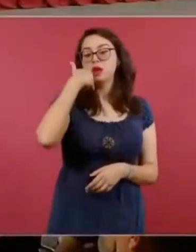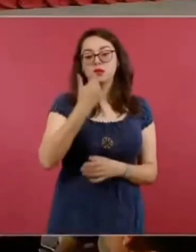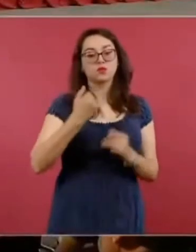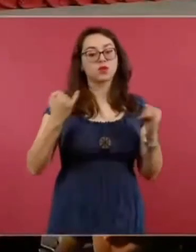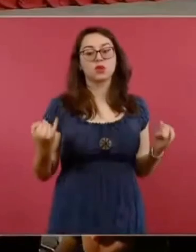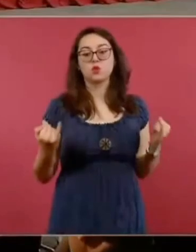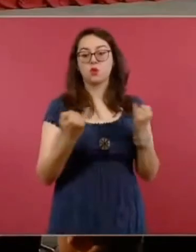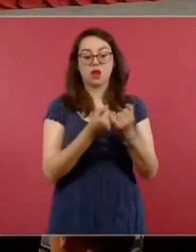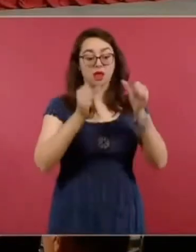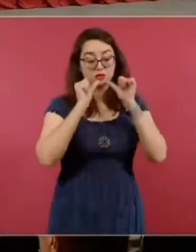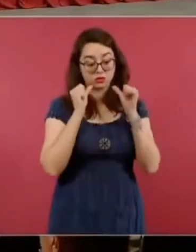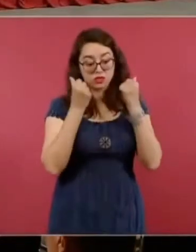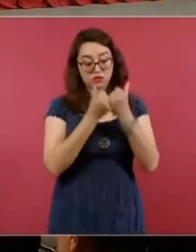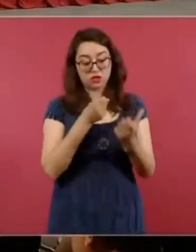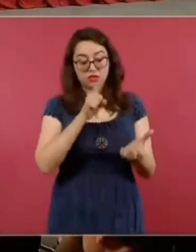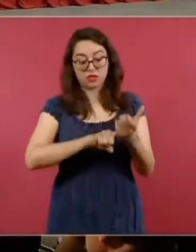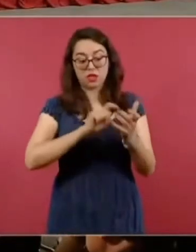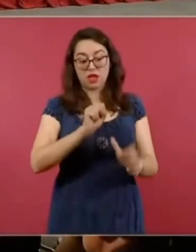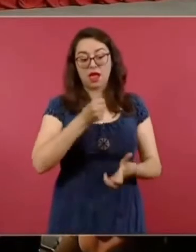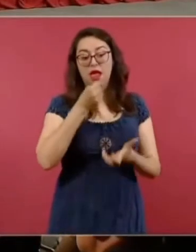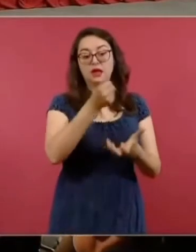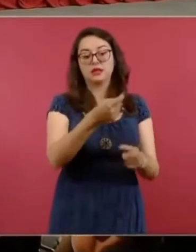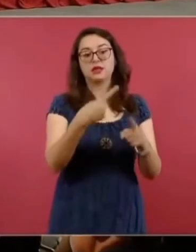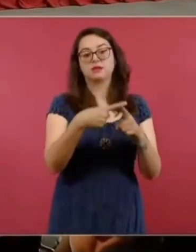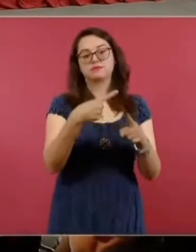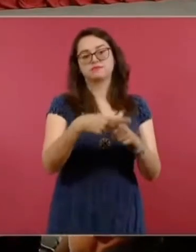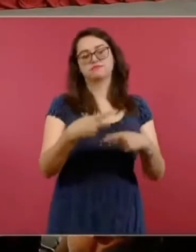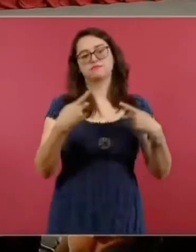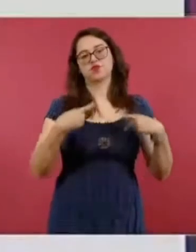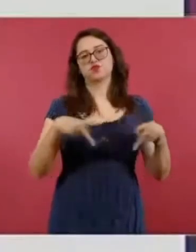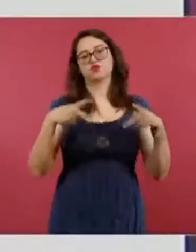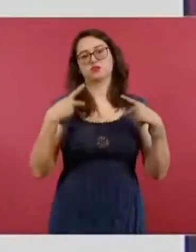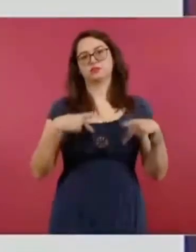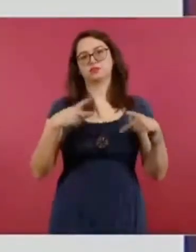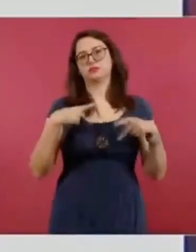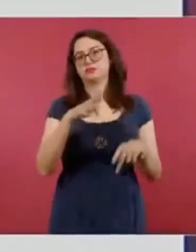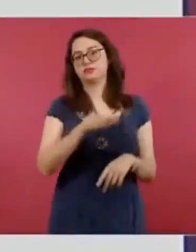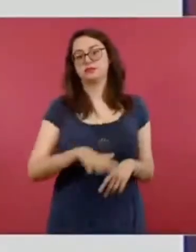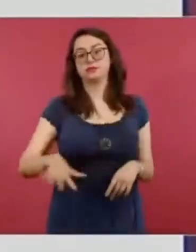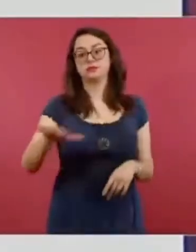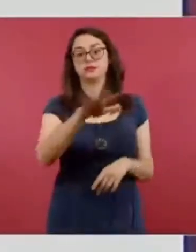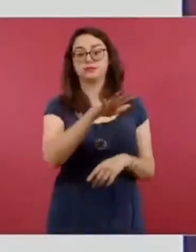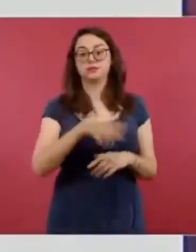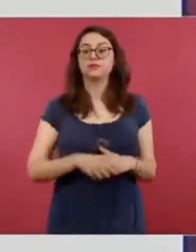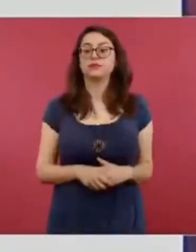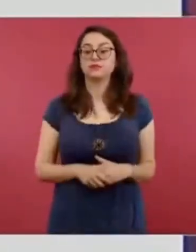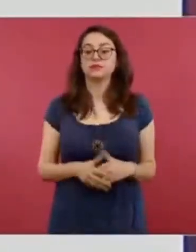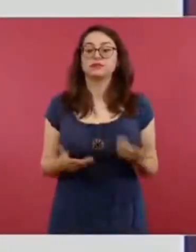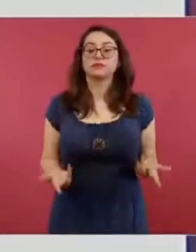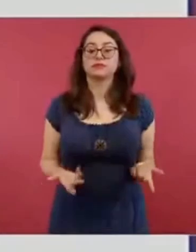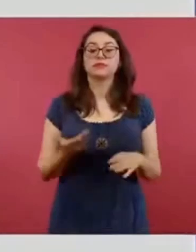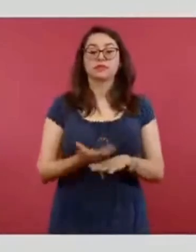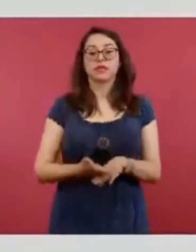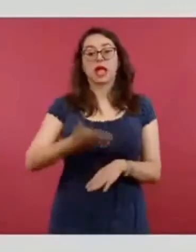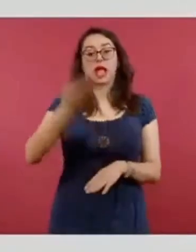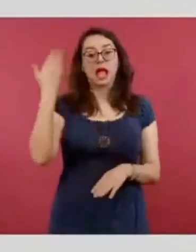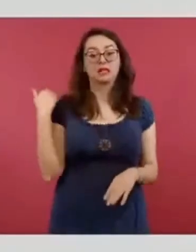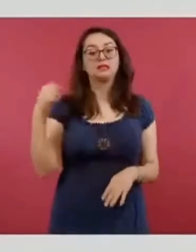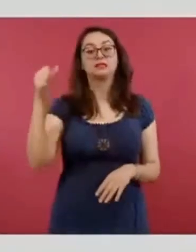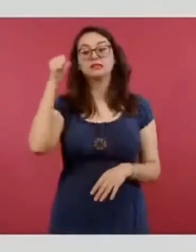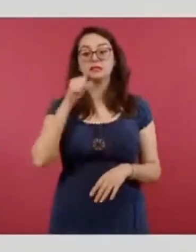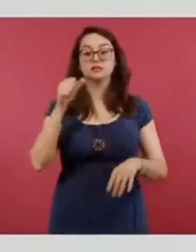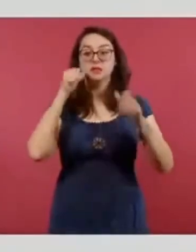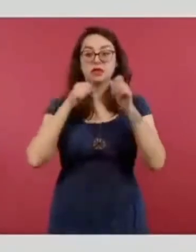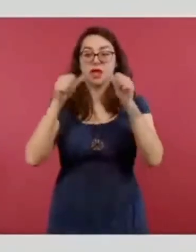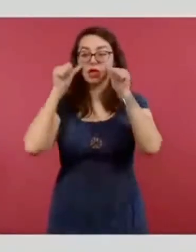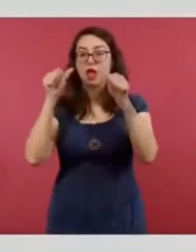supervisan las mejoras en los centros de salud con base en necesidad. Siempre se privilegiaba la atención en hospitales y estos